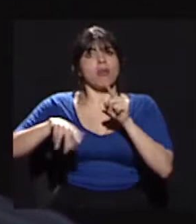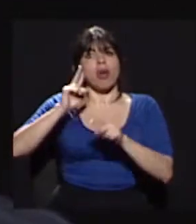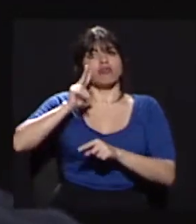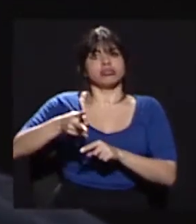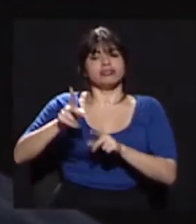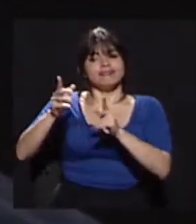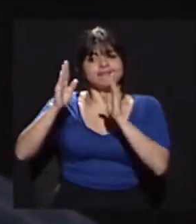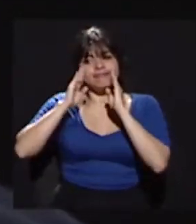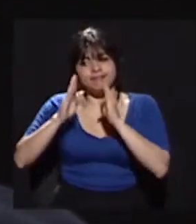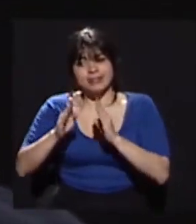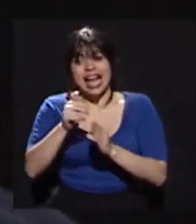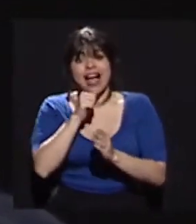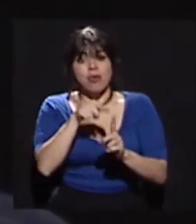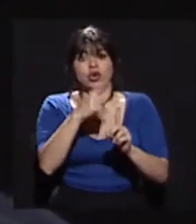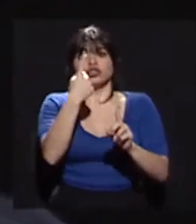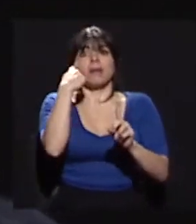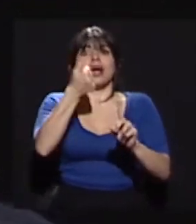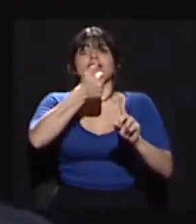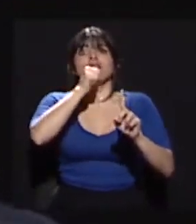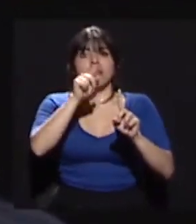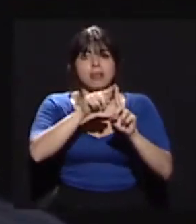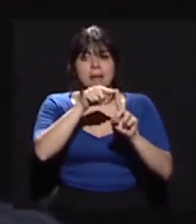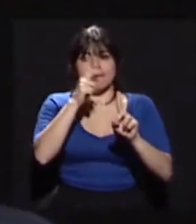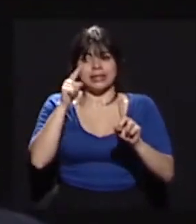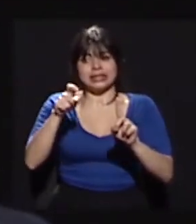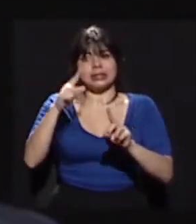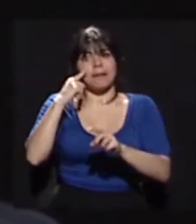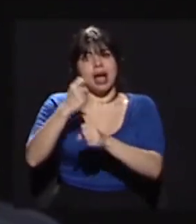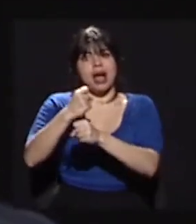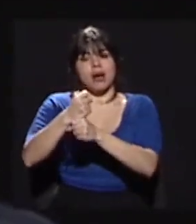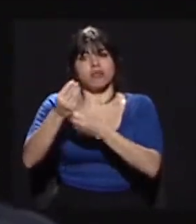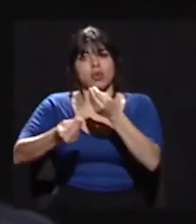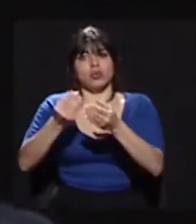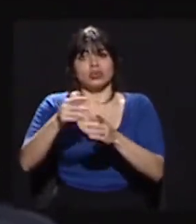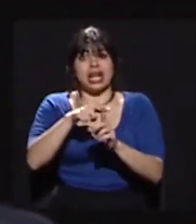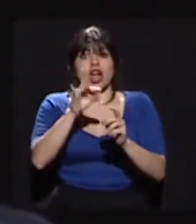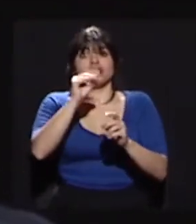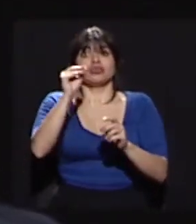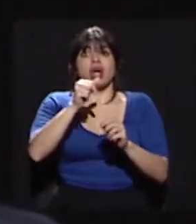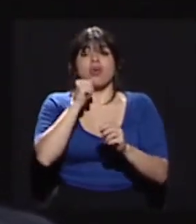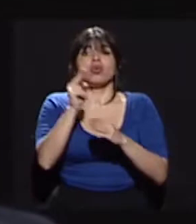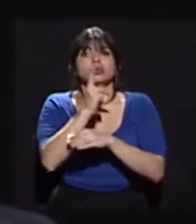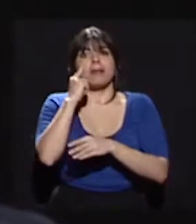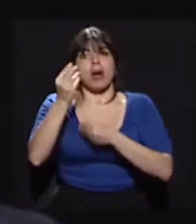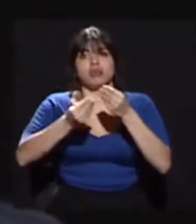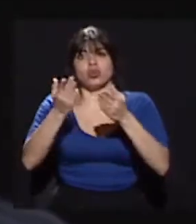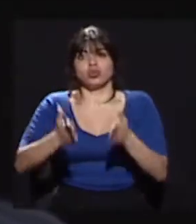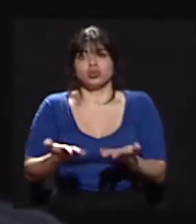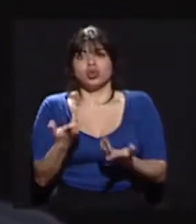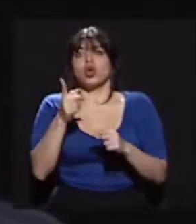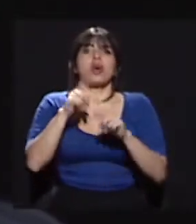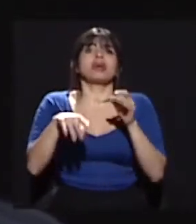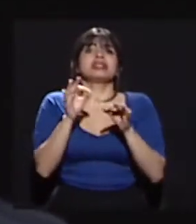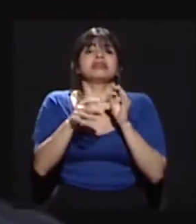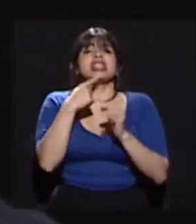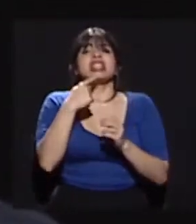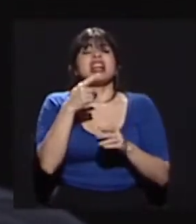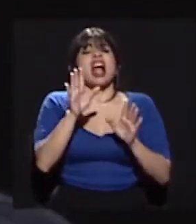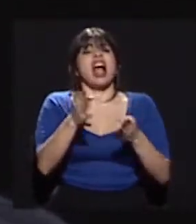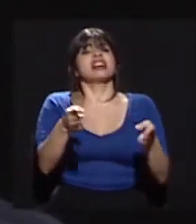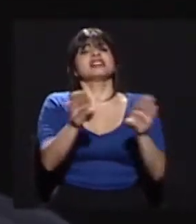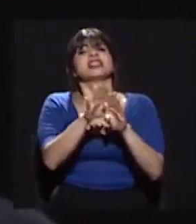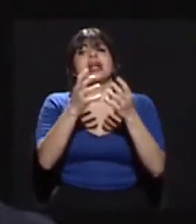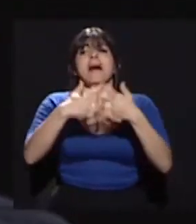el agua no solamente es para beber también es para producir un 80 por ciento del agua se usa para producir nosotros no podemos simplemente decir aquí se